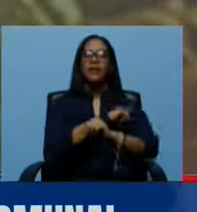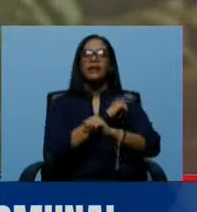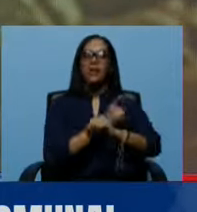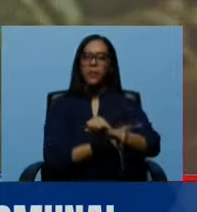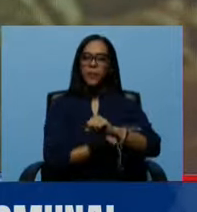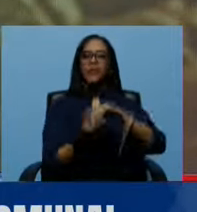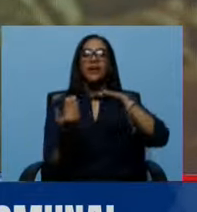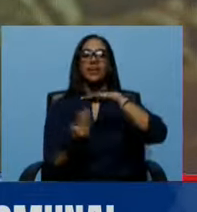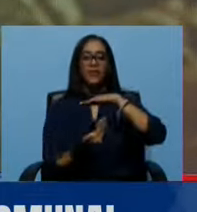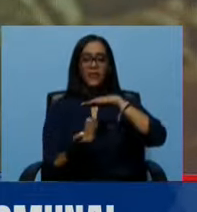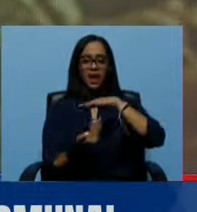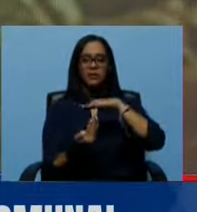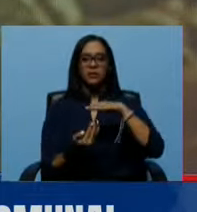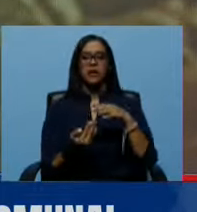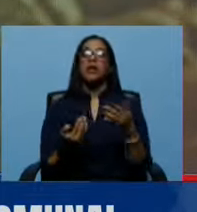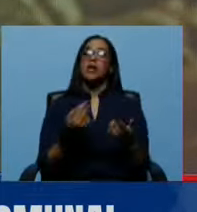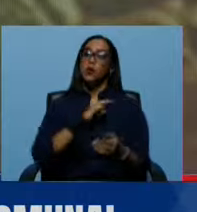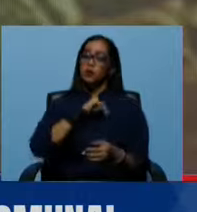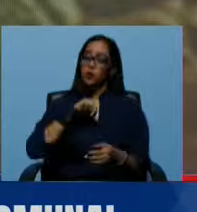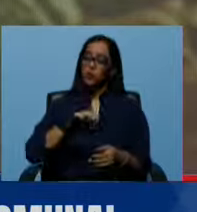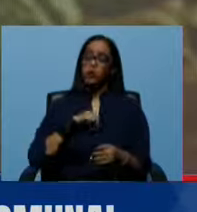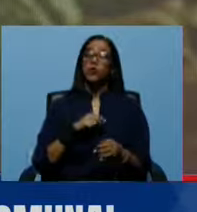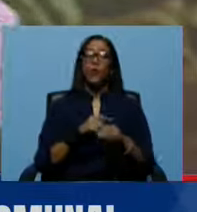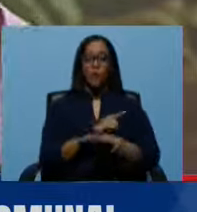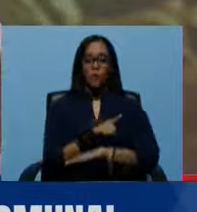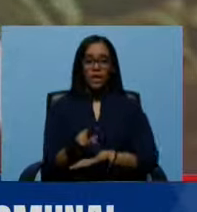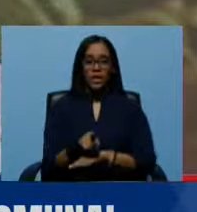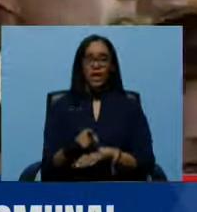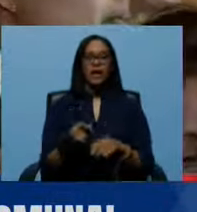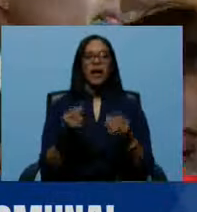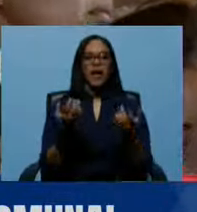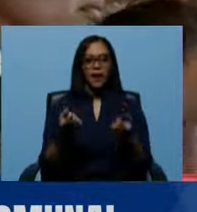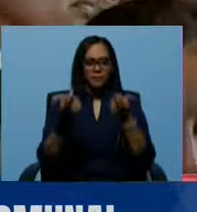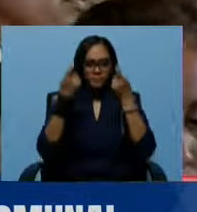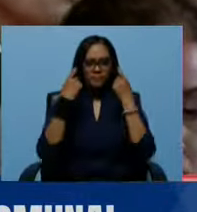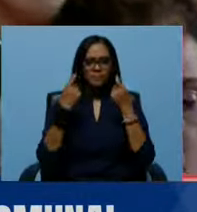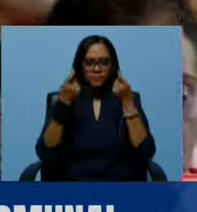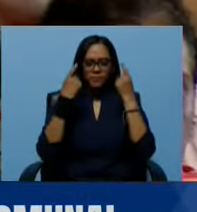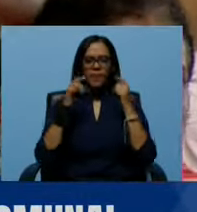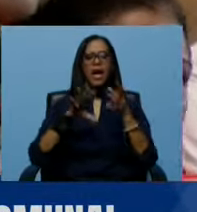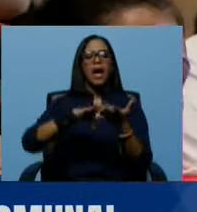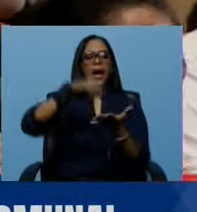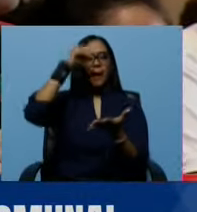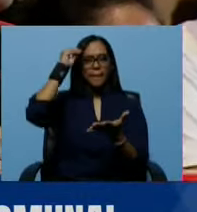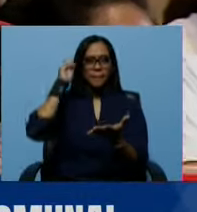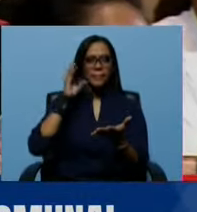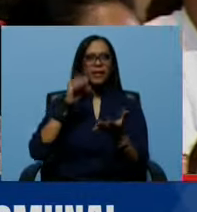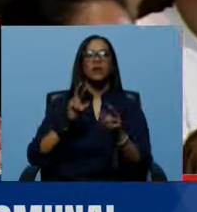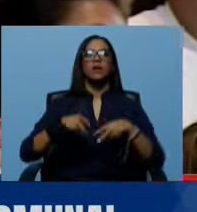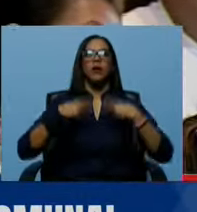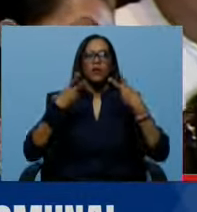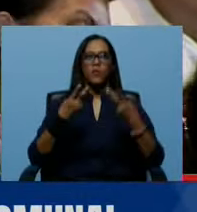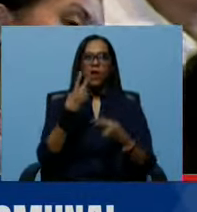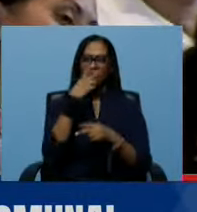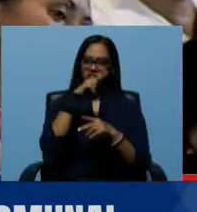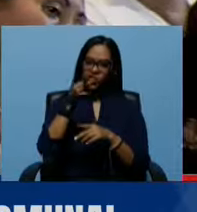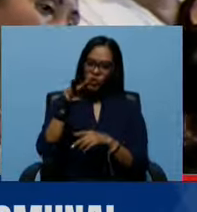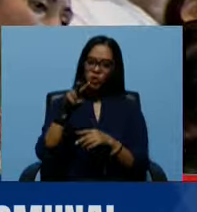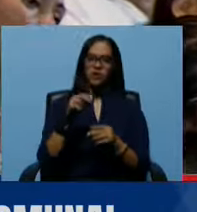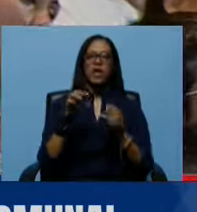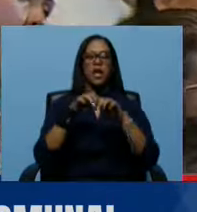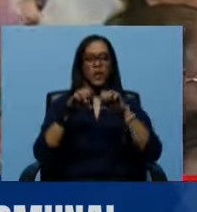base, lo cual nos obliga mucho a educarnos en una nueva visión.